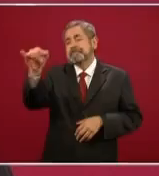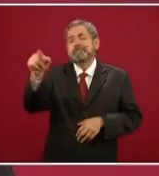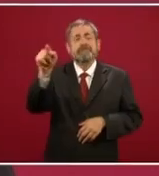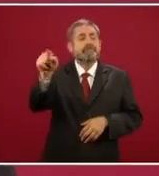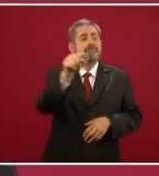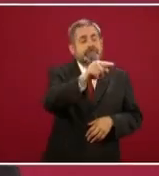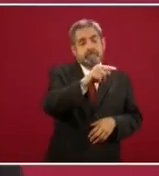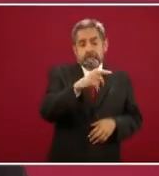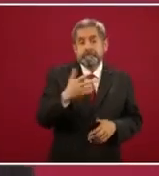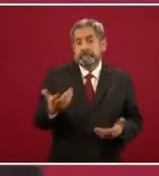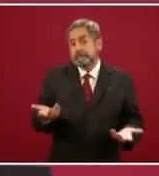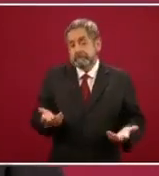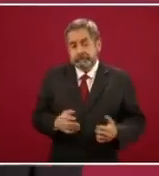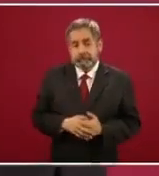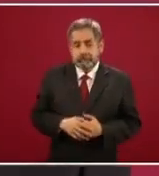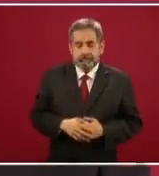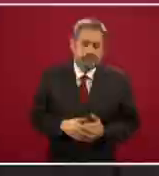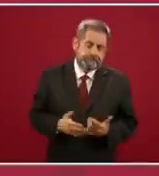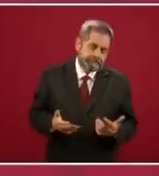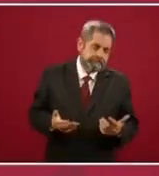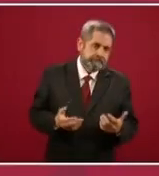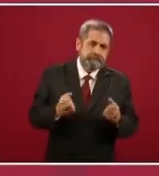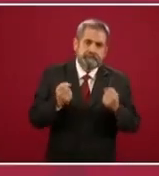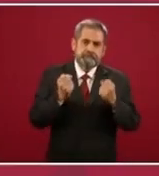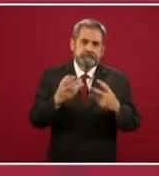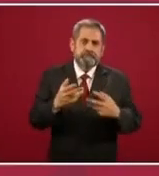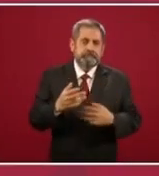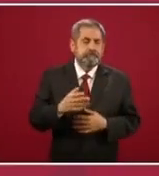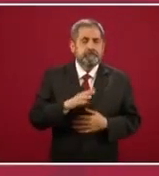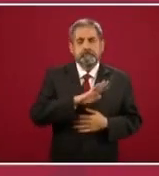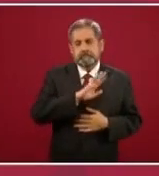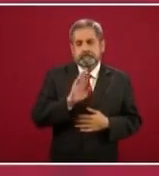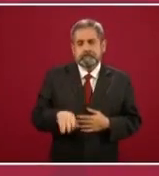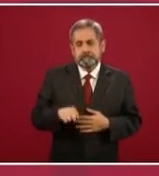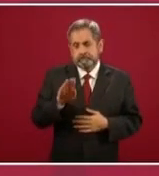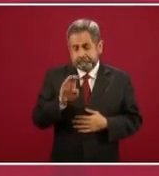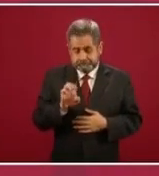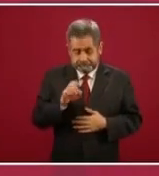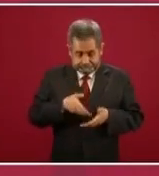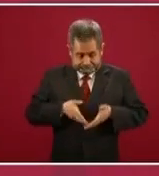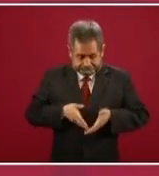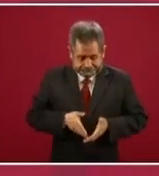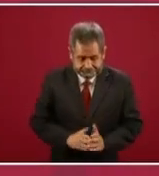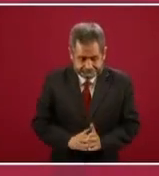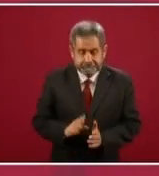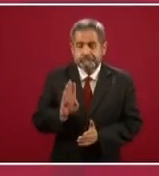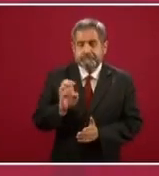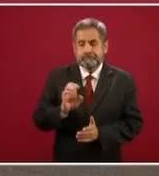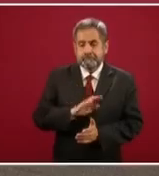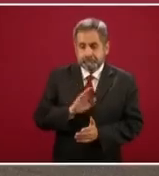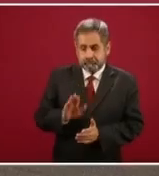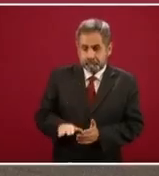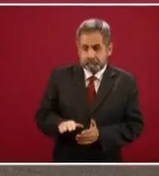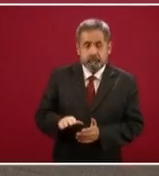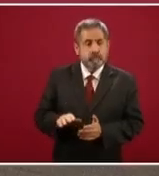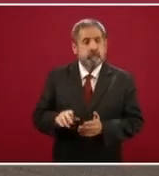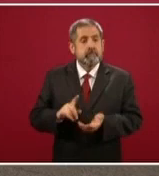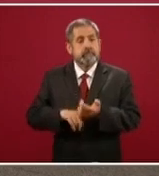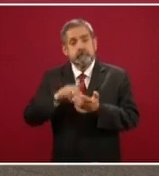Bueno, el índice de mortalidad infantil y materna es muy